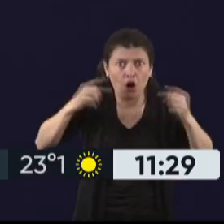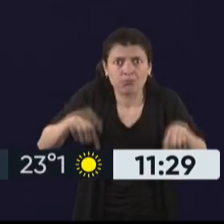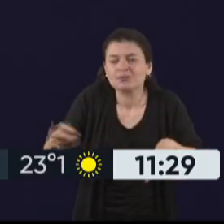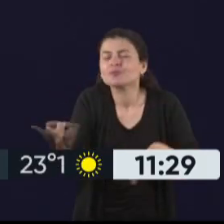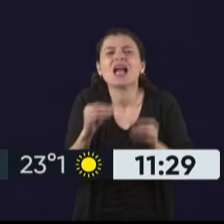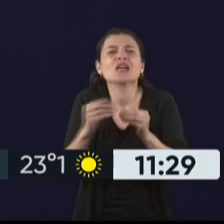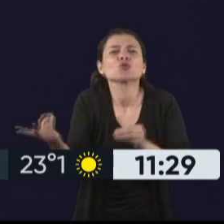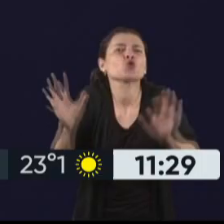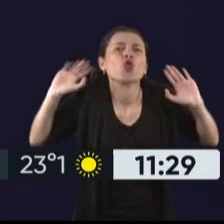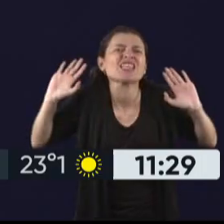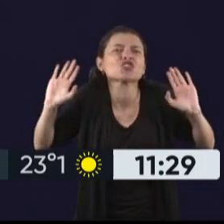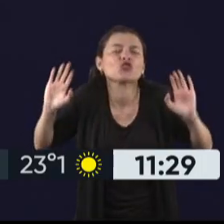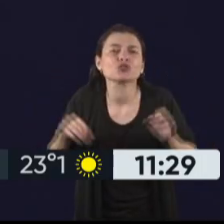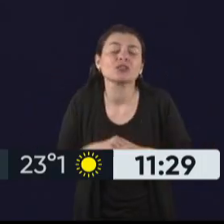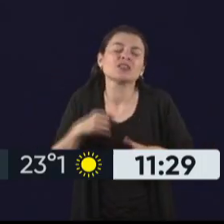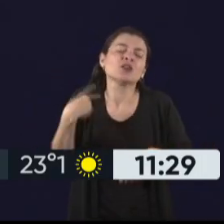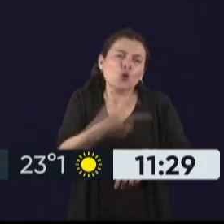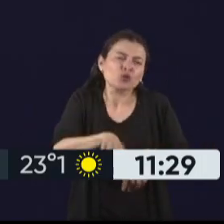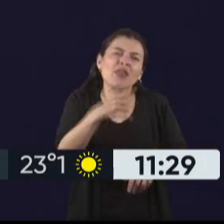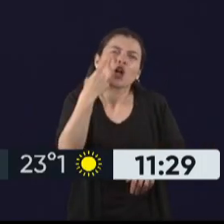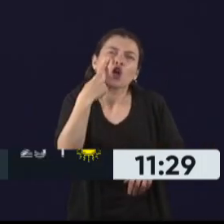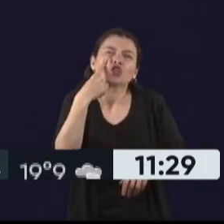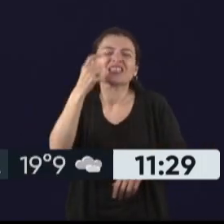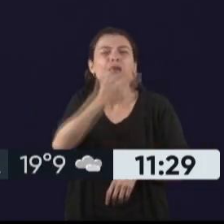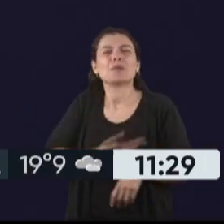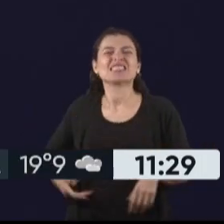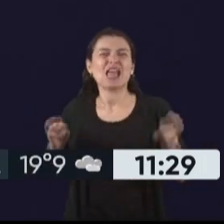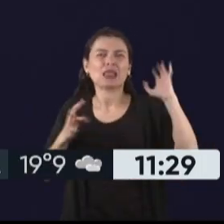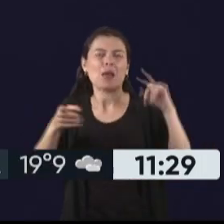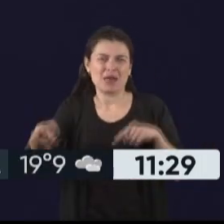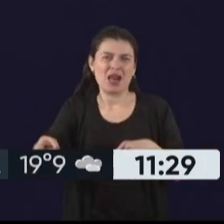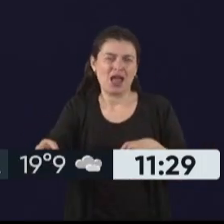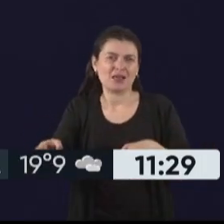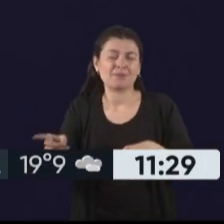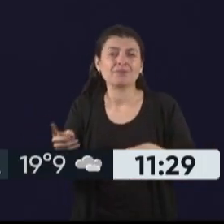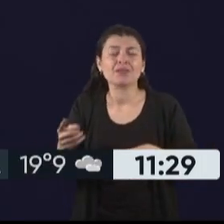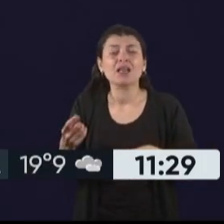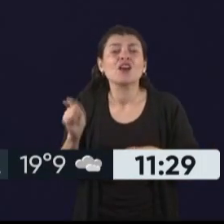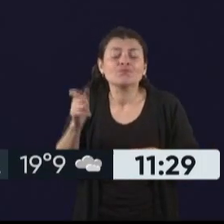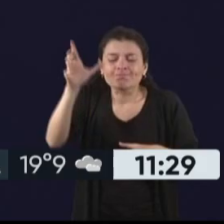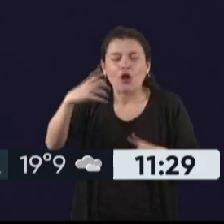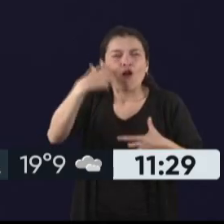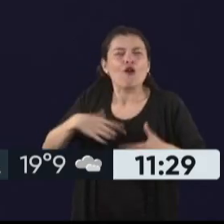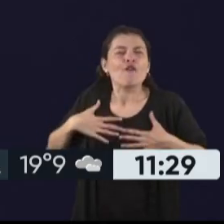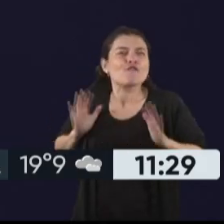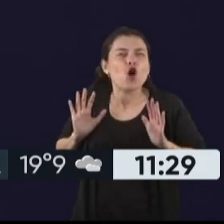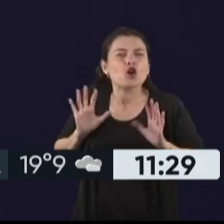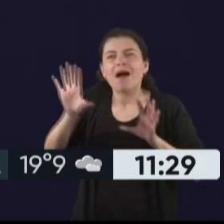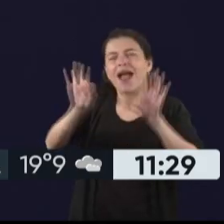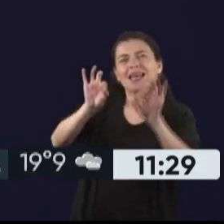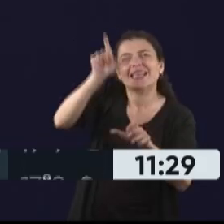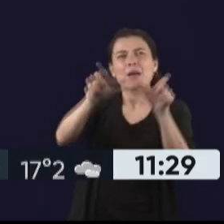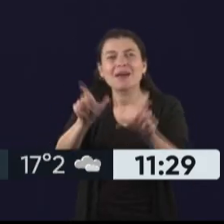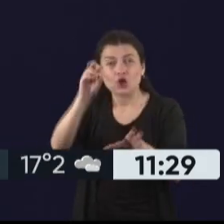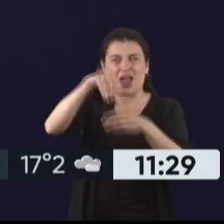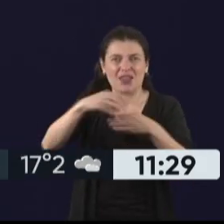ningún... A ver, quien conoce al presidente Milei sabe que el gabinete lo conformó siempre él, lo conforma